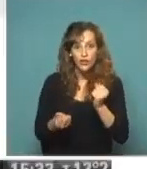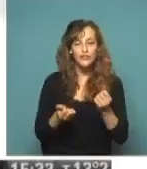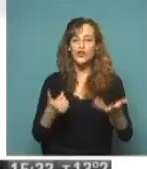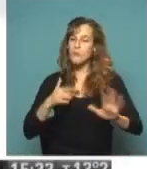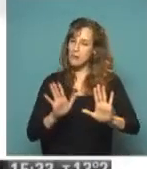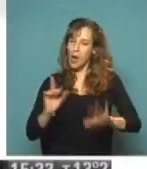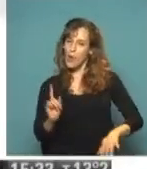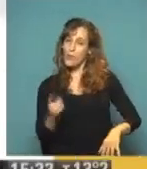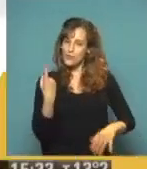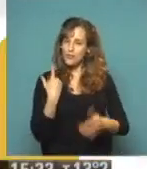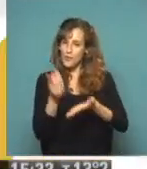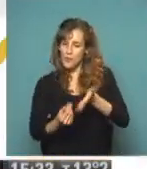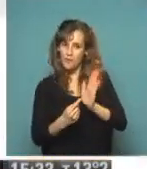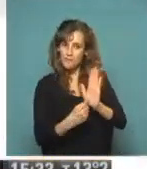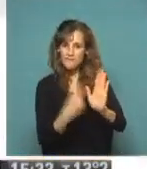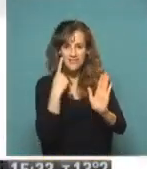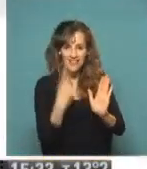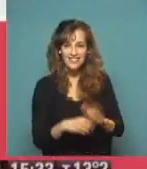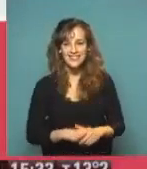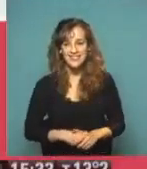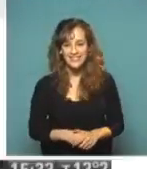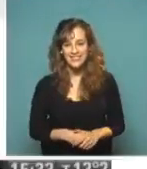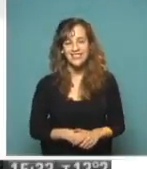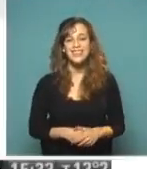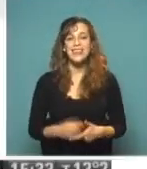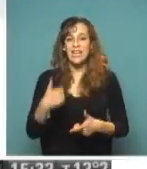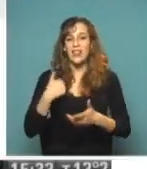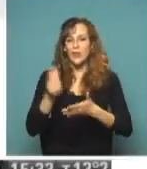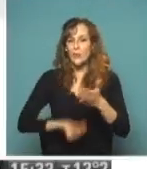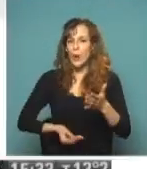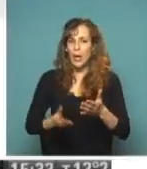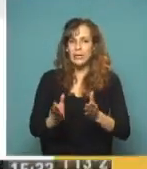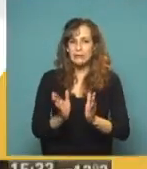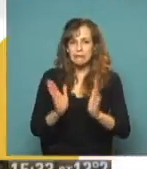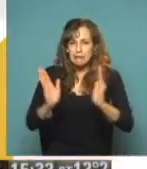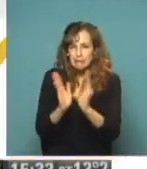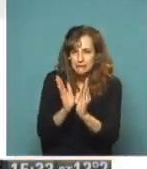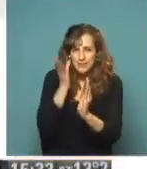ahora, Venimos bien, ¿no? El mío es medio retacón.